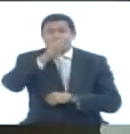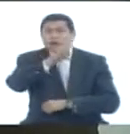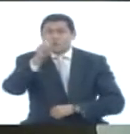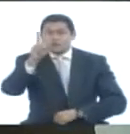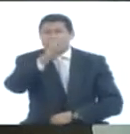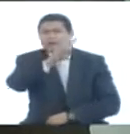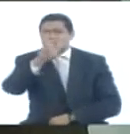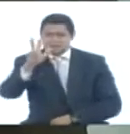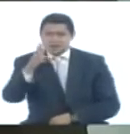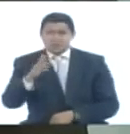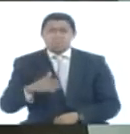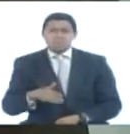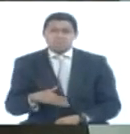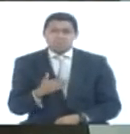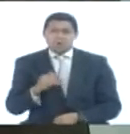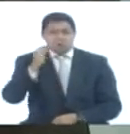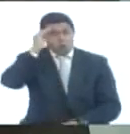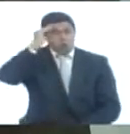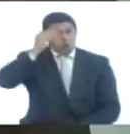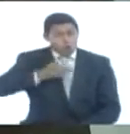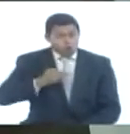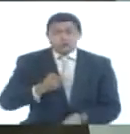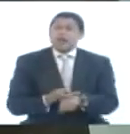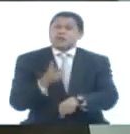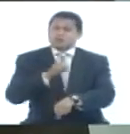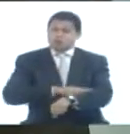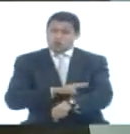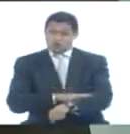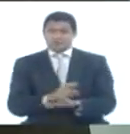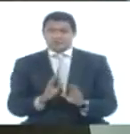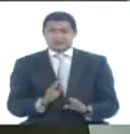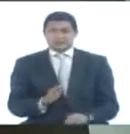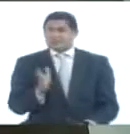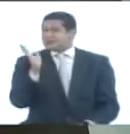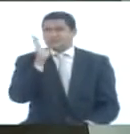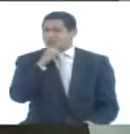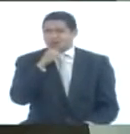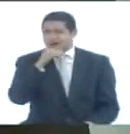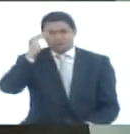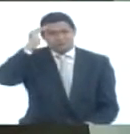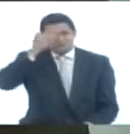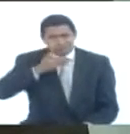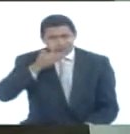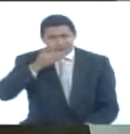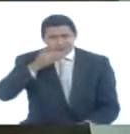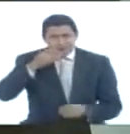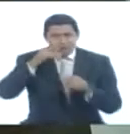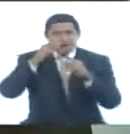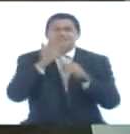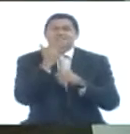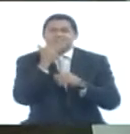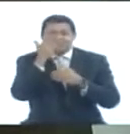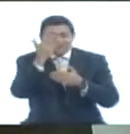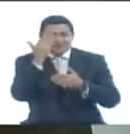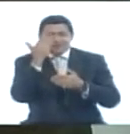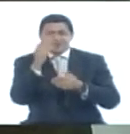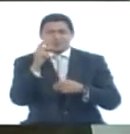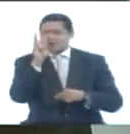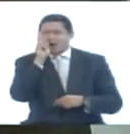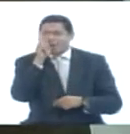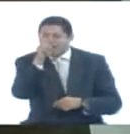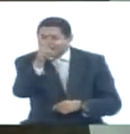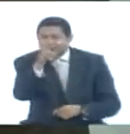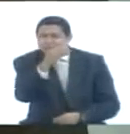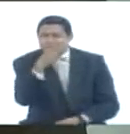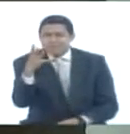22, 23, o sea, podemos decir que la córnea es el doble. Entonces, sin la córnea y sin el cristalino, nunca vamos a enfocar